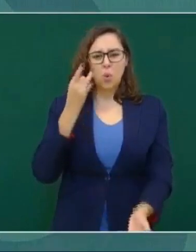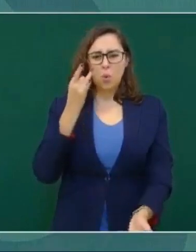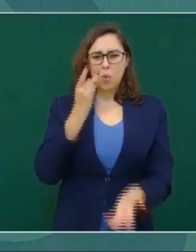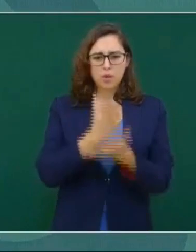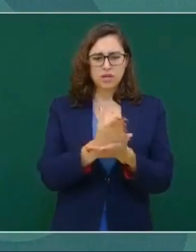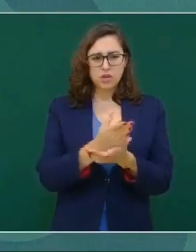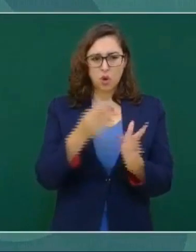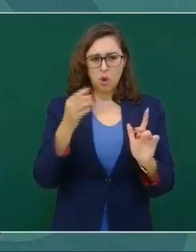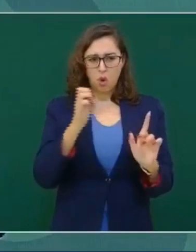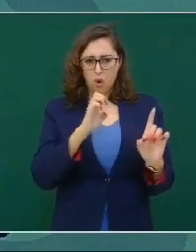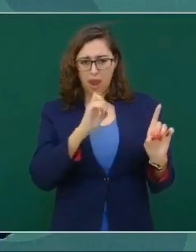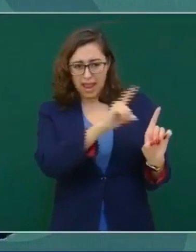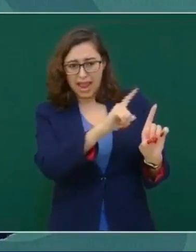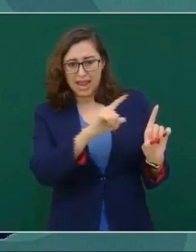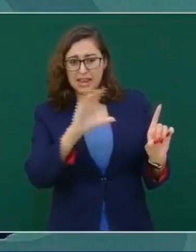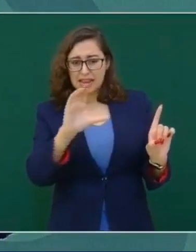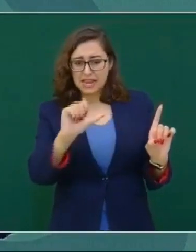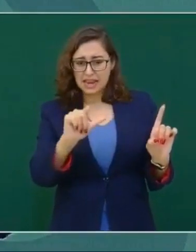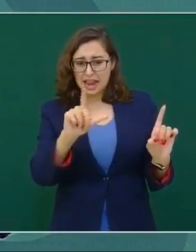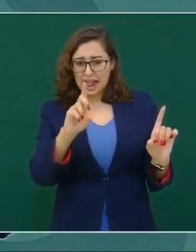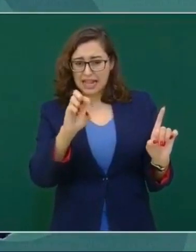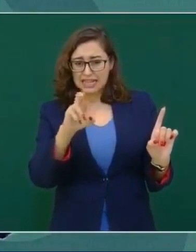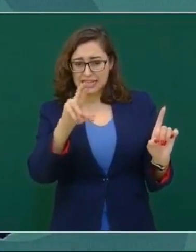de Calderón.